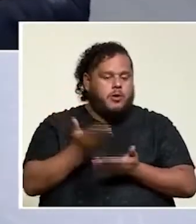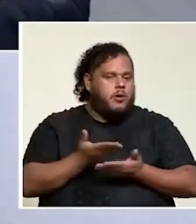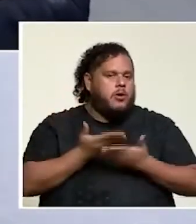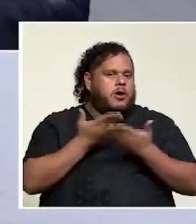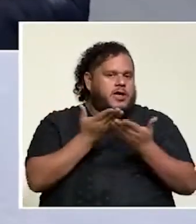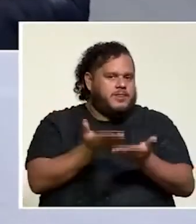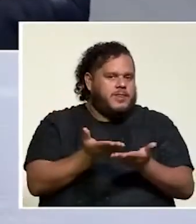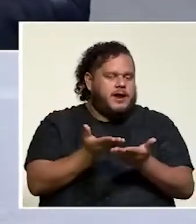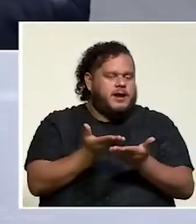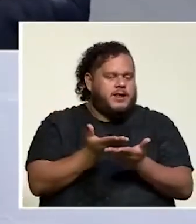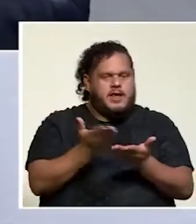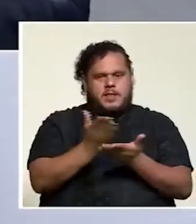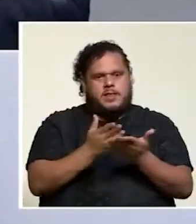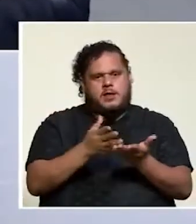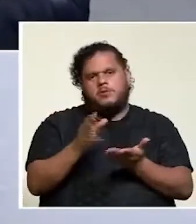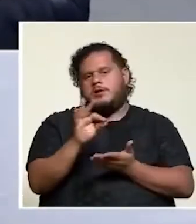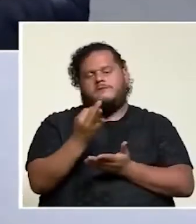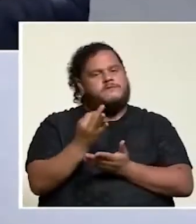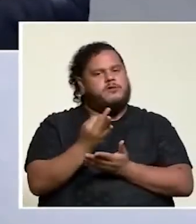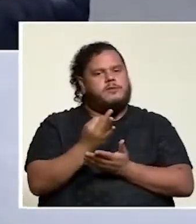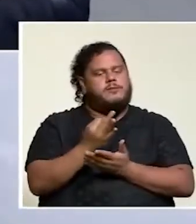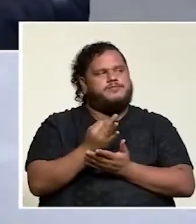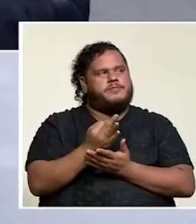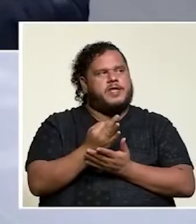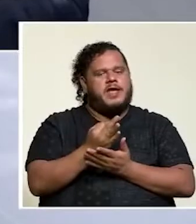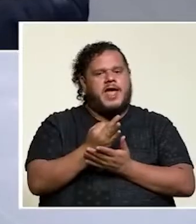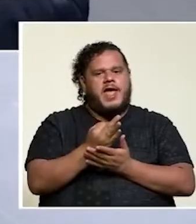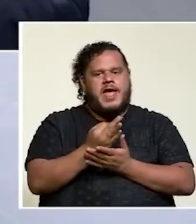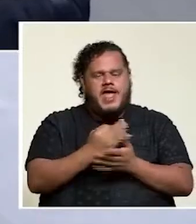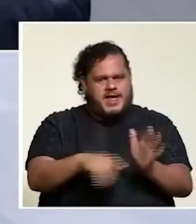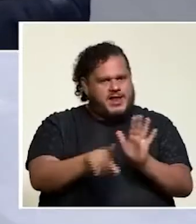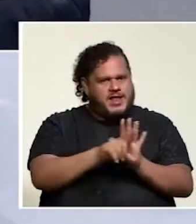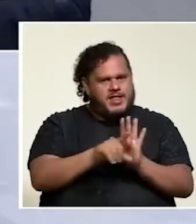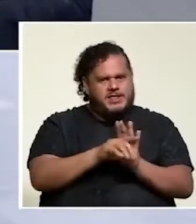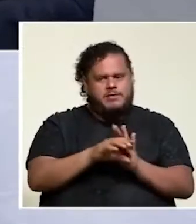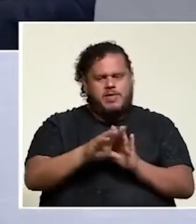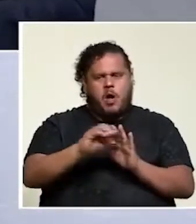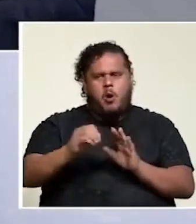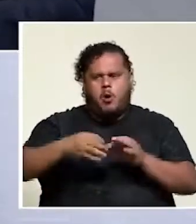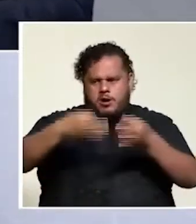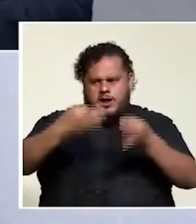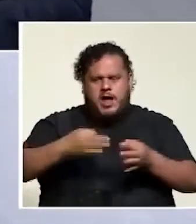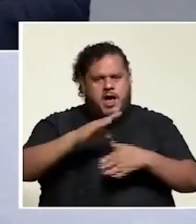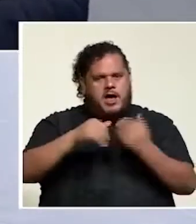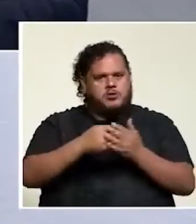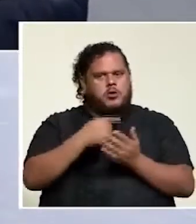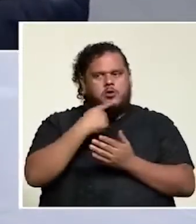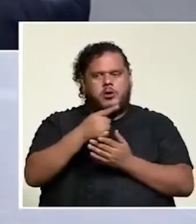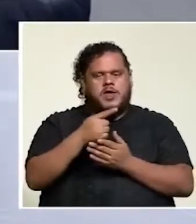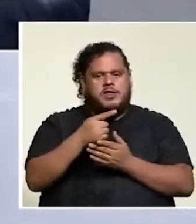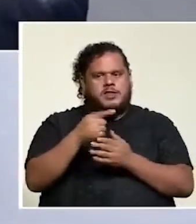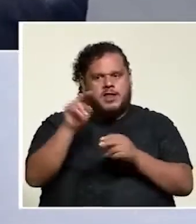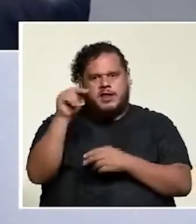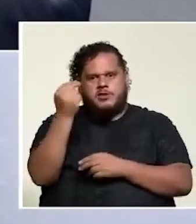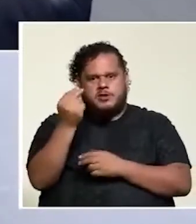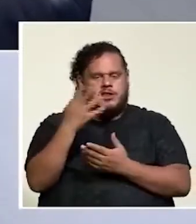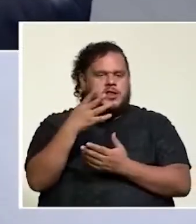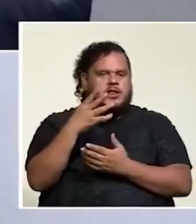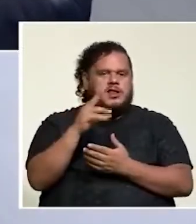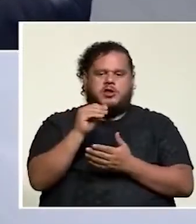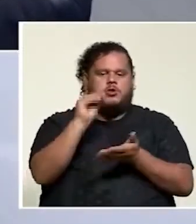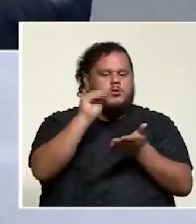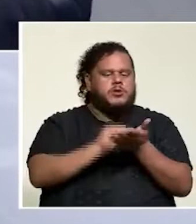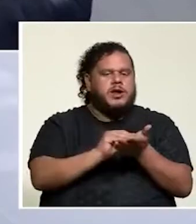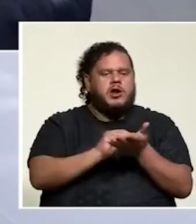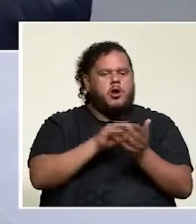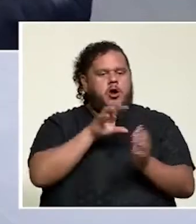darle, digamos, de alguna manera legitimidad o veracidad a lo que cubren los medios sin tener que ponerlo en sus propias redes sociales,